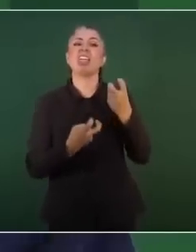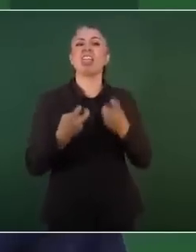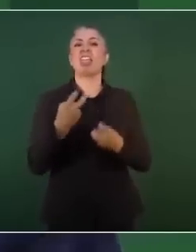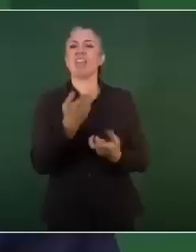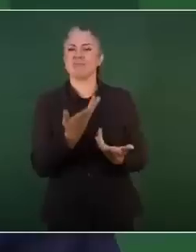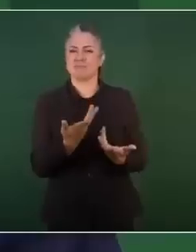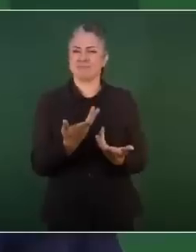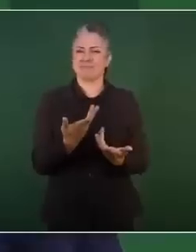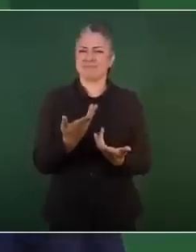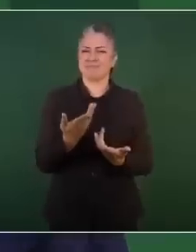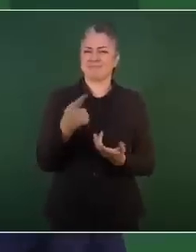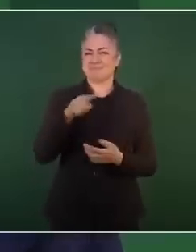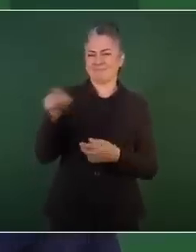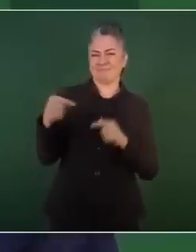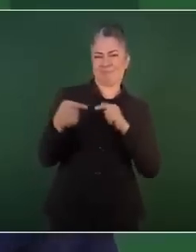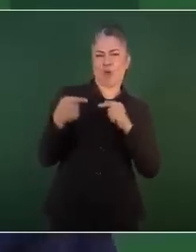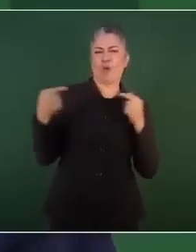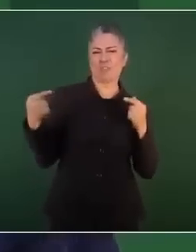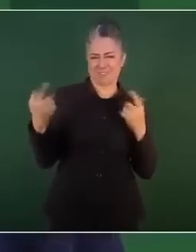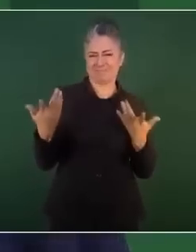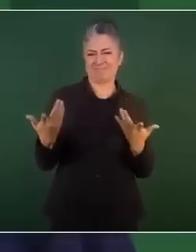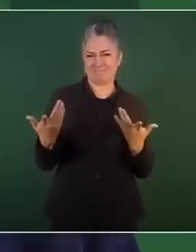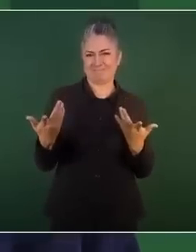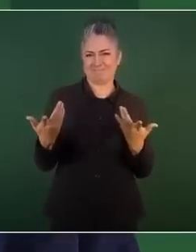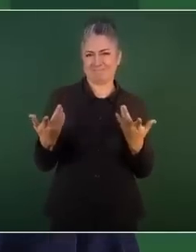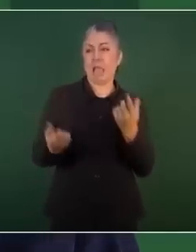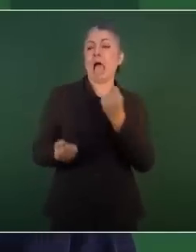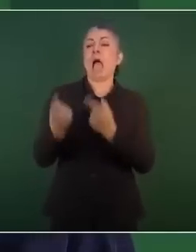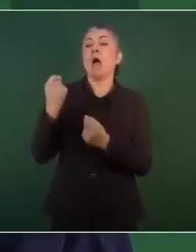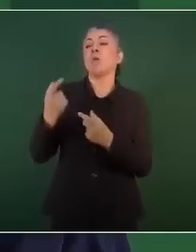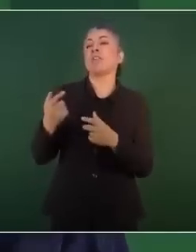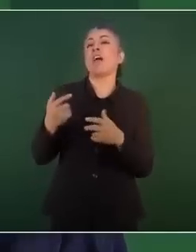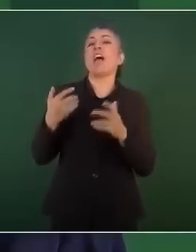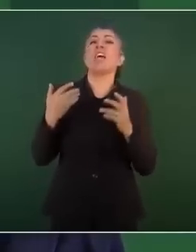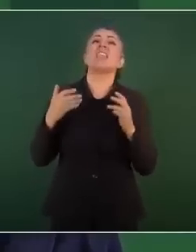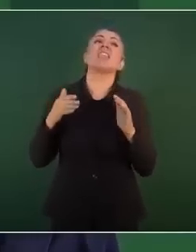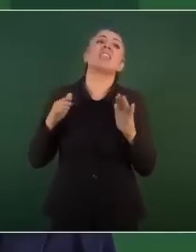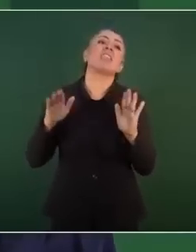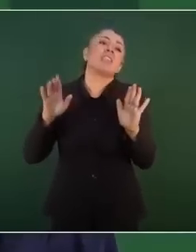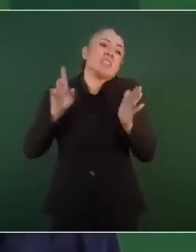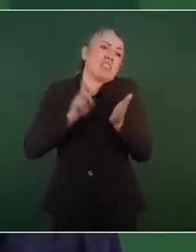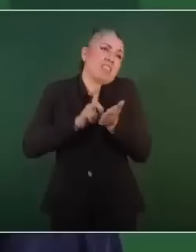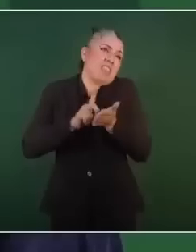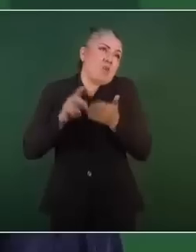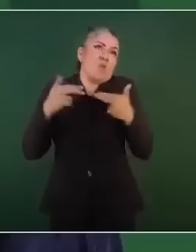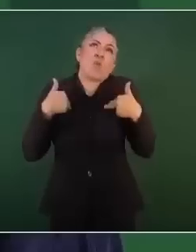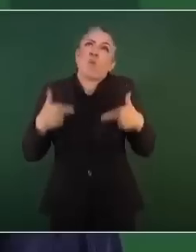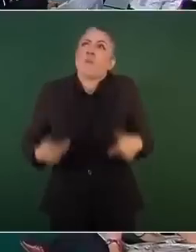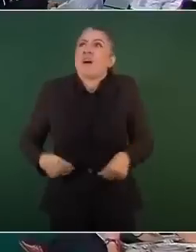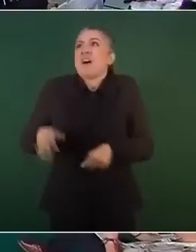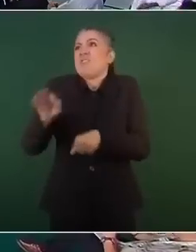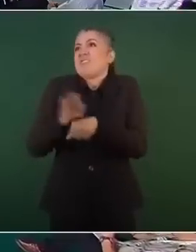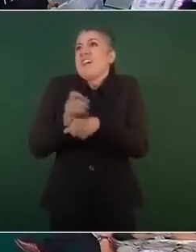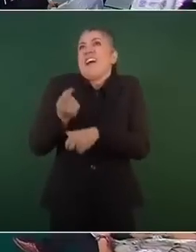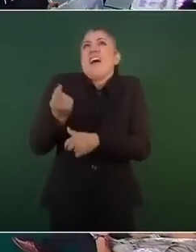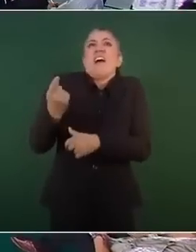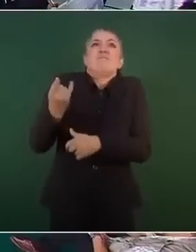nuestros adversarios y los pseudo defensores de derechos humanos.